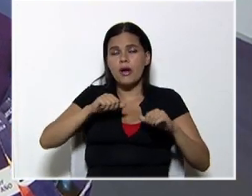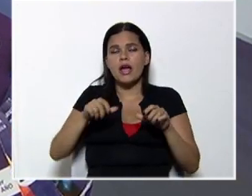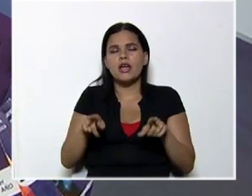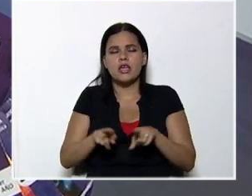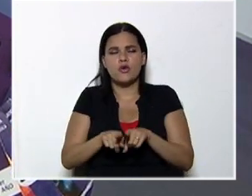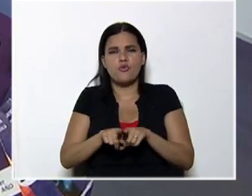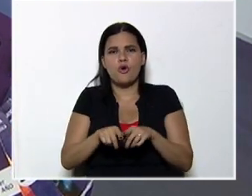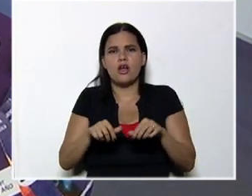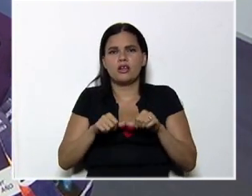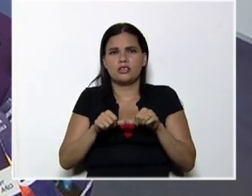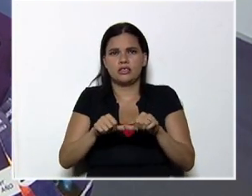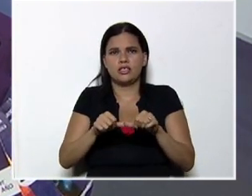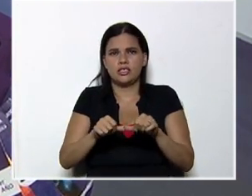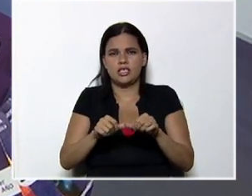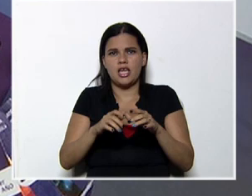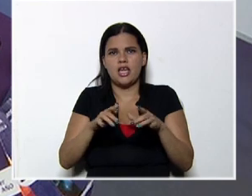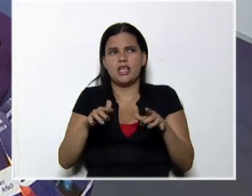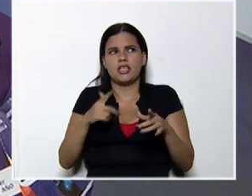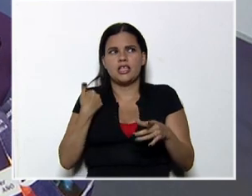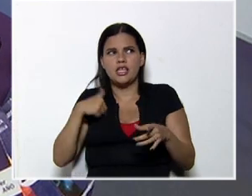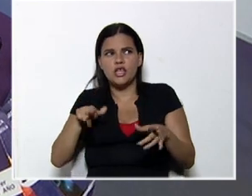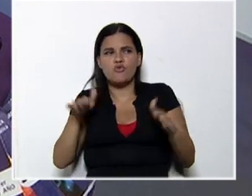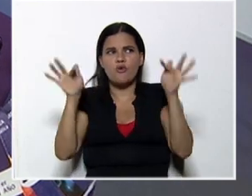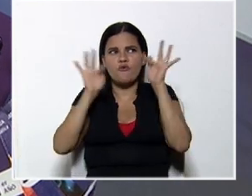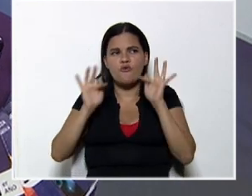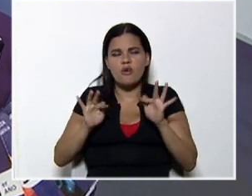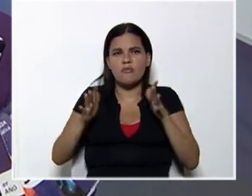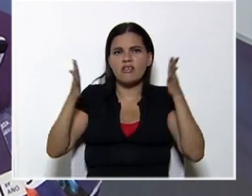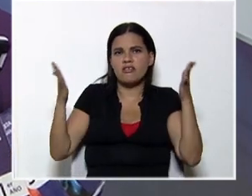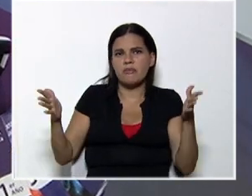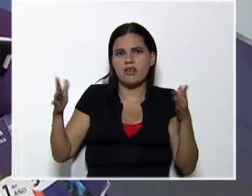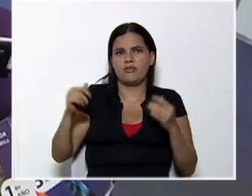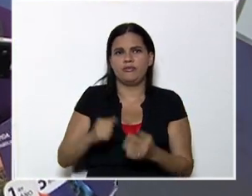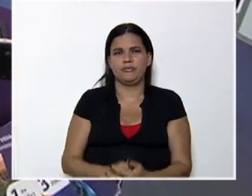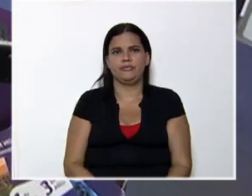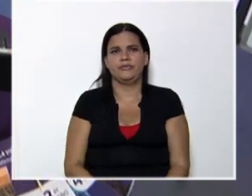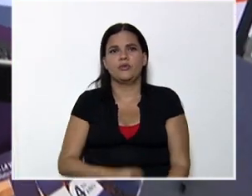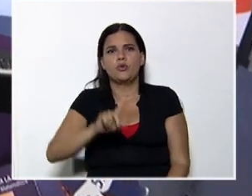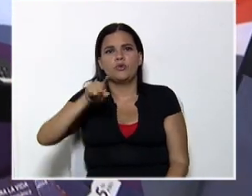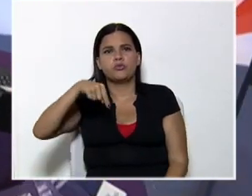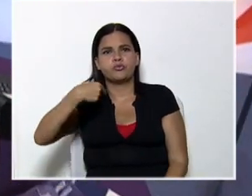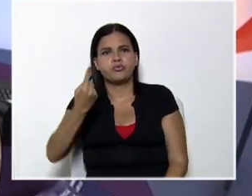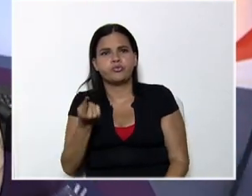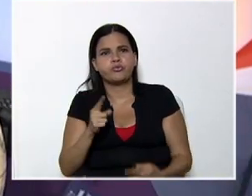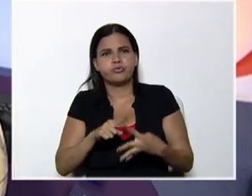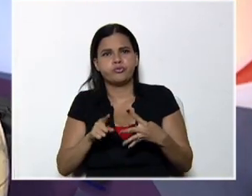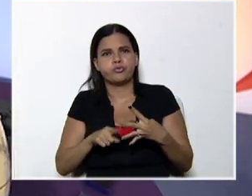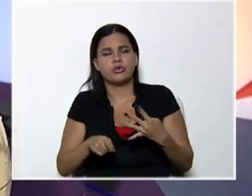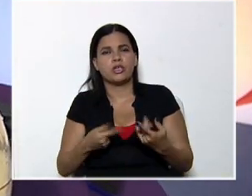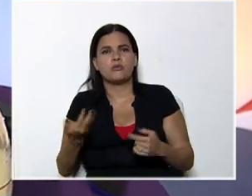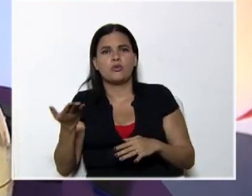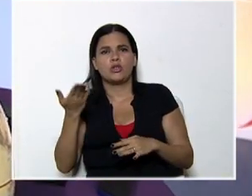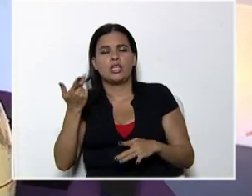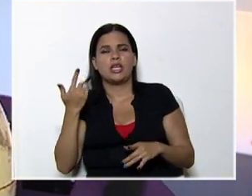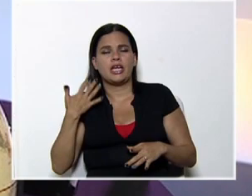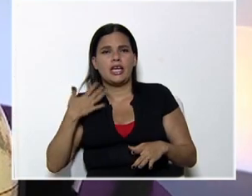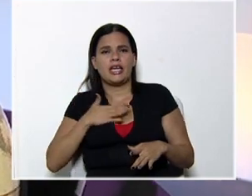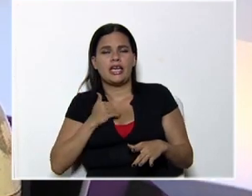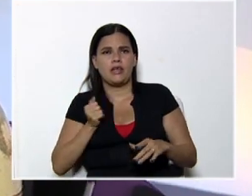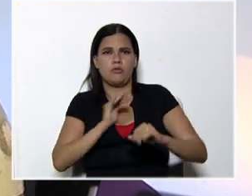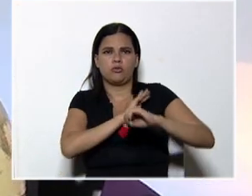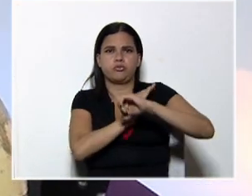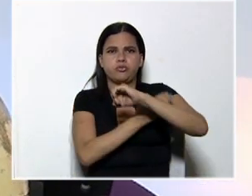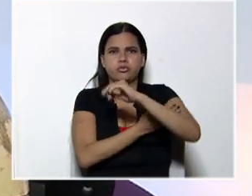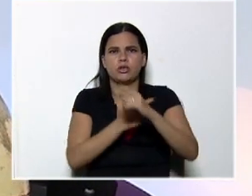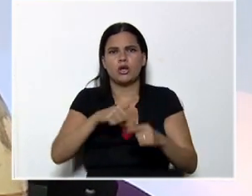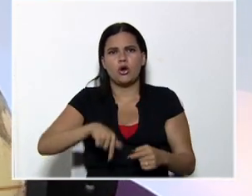manteniendo en forma y en tamaño. Bien. Otra cosa importante que queremos reforzar hoy en la clase de